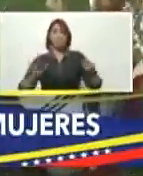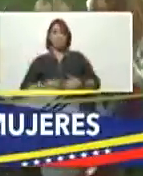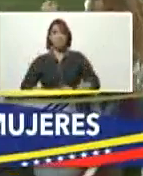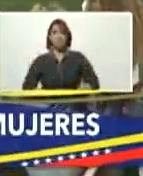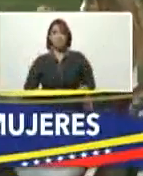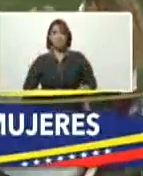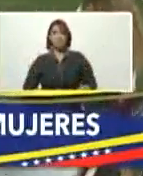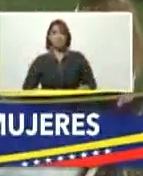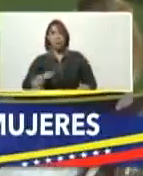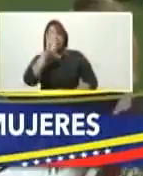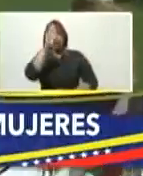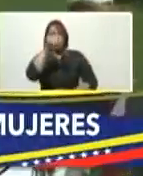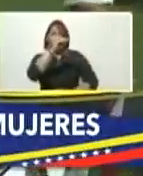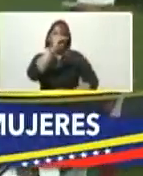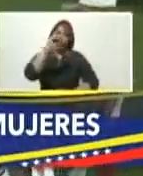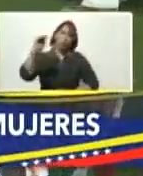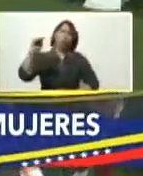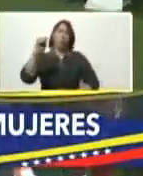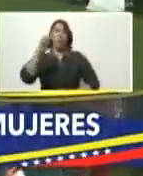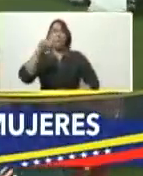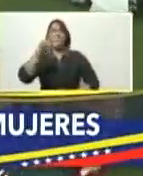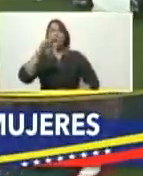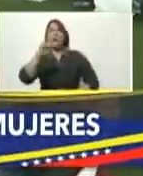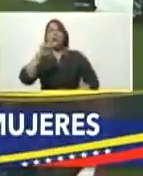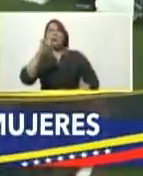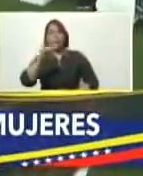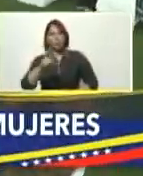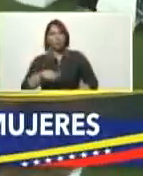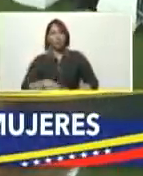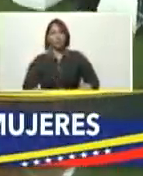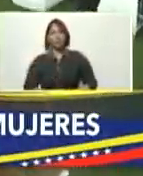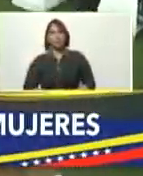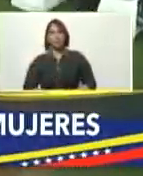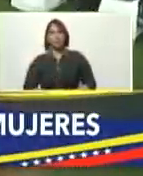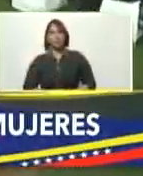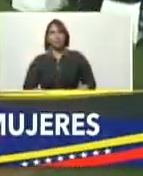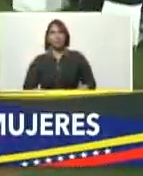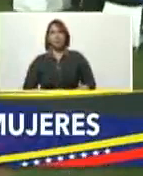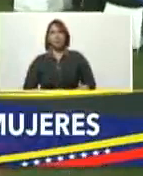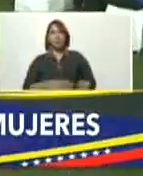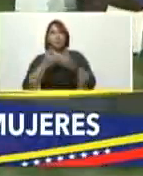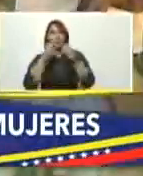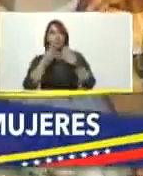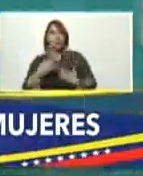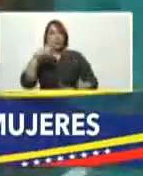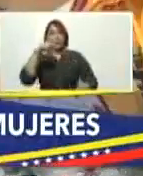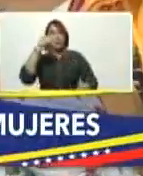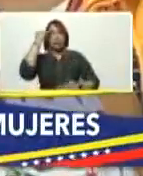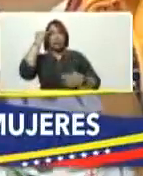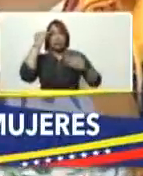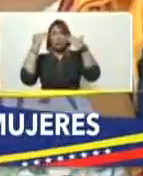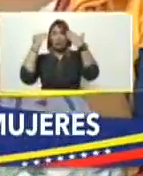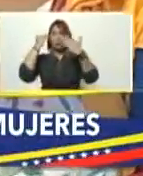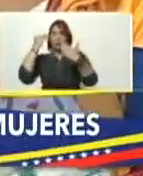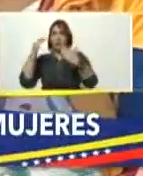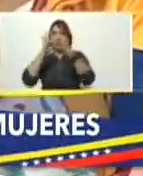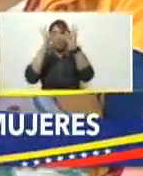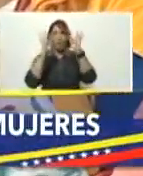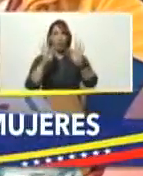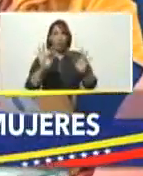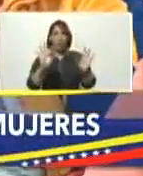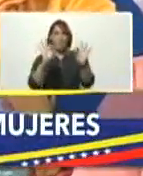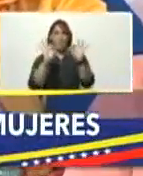Que Dios me las bendiga, María, Noelía, todas. Bueno, también saludo de manera muy